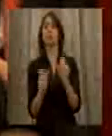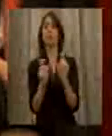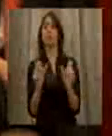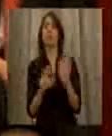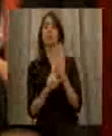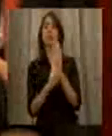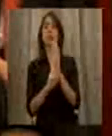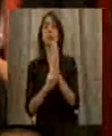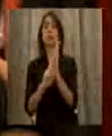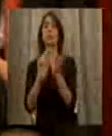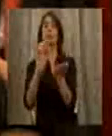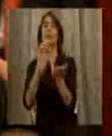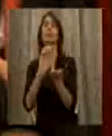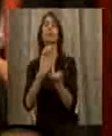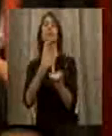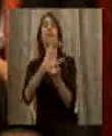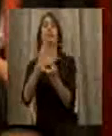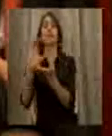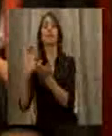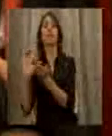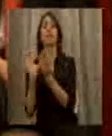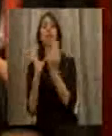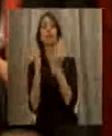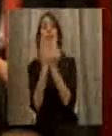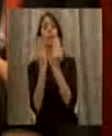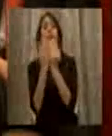representantes de centros de estudios,